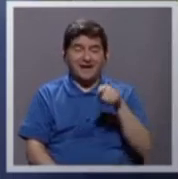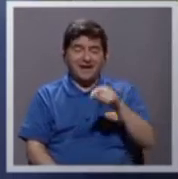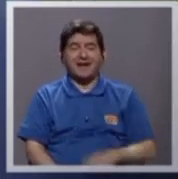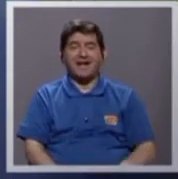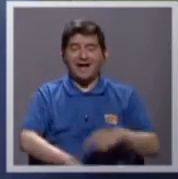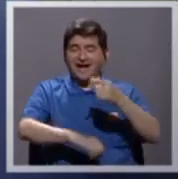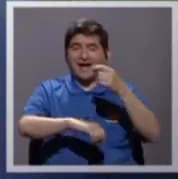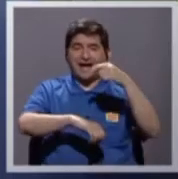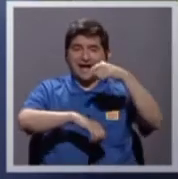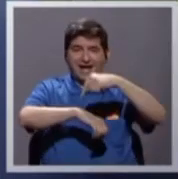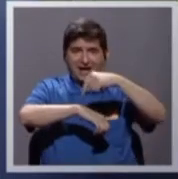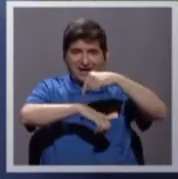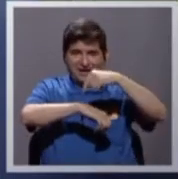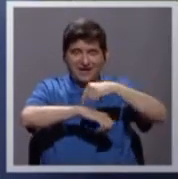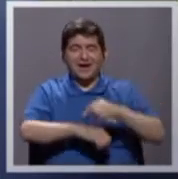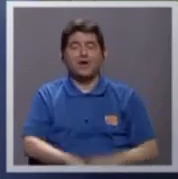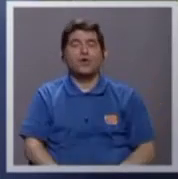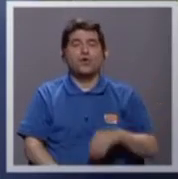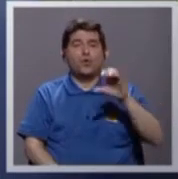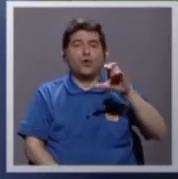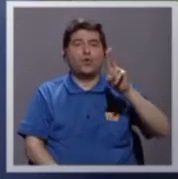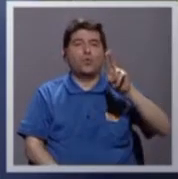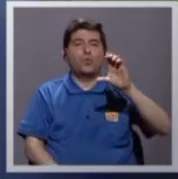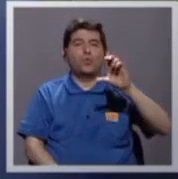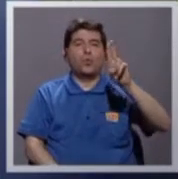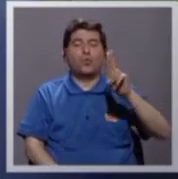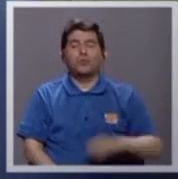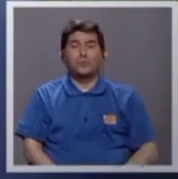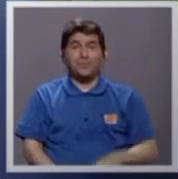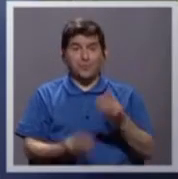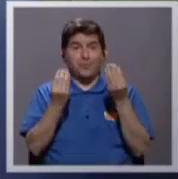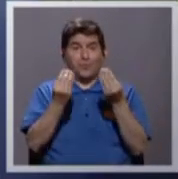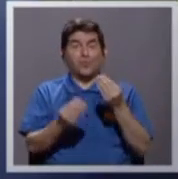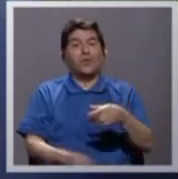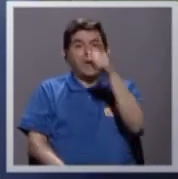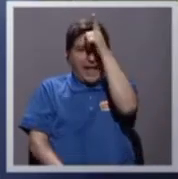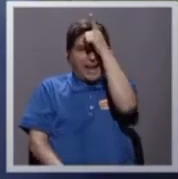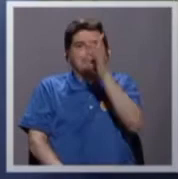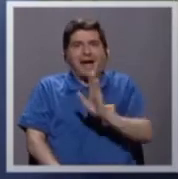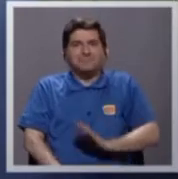¿no? Claro. Ahora por eso es muy alemán este cucú.